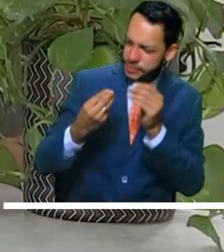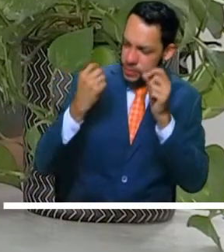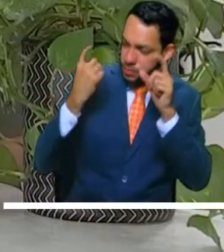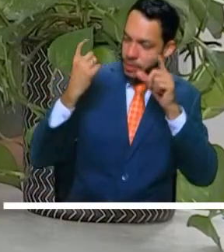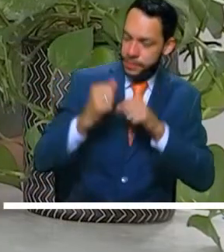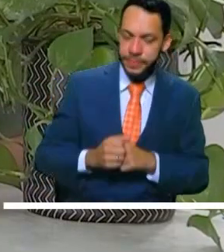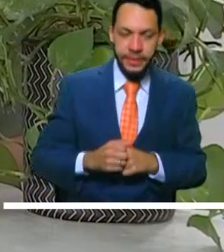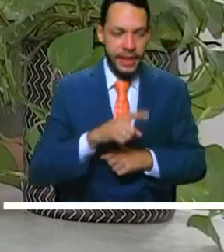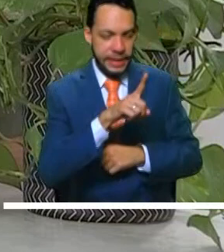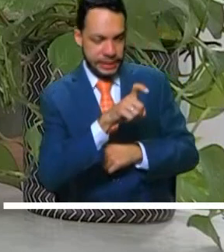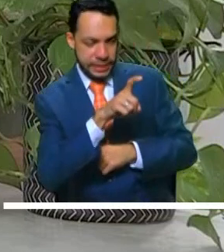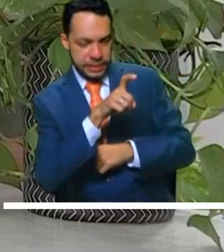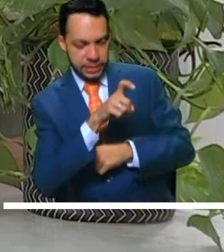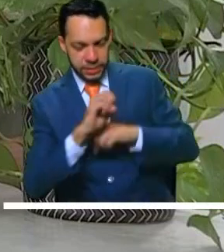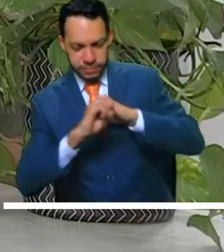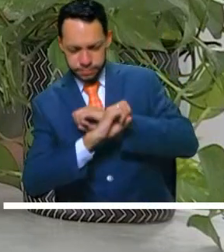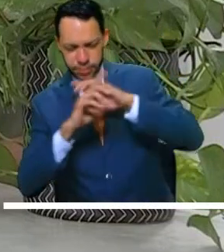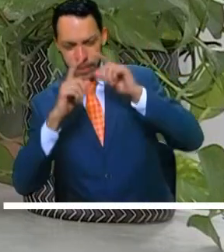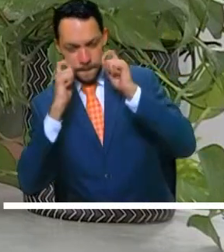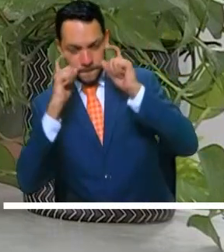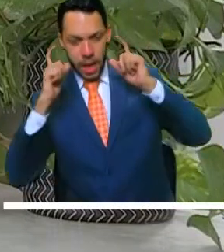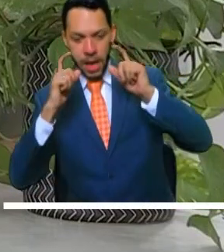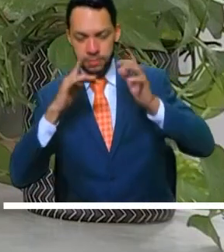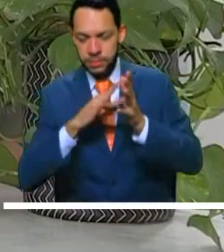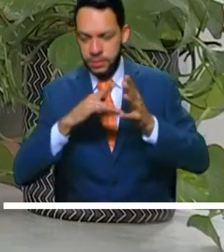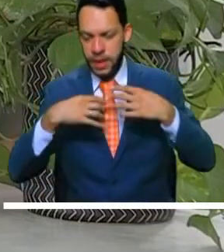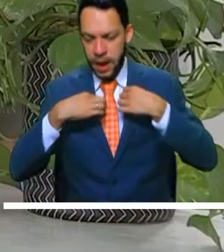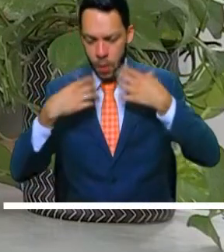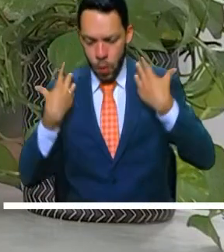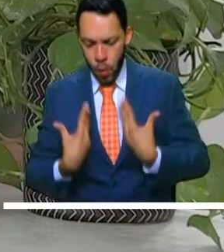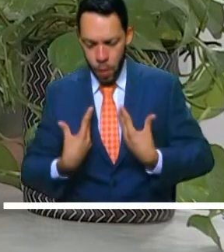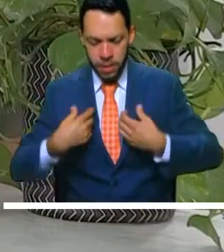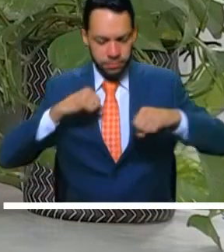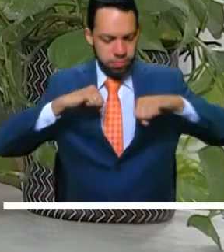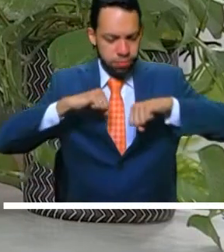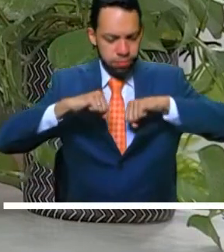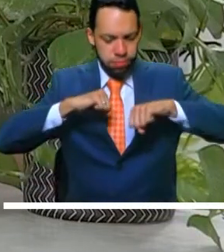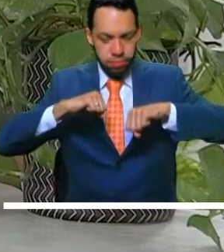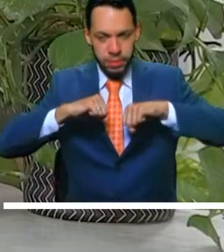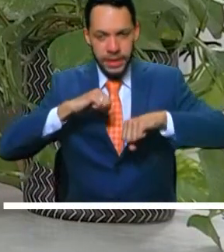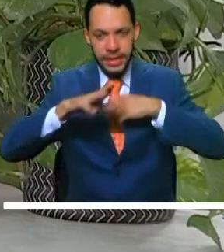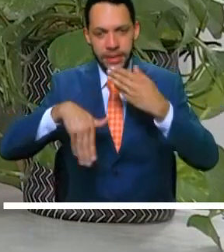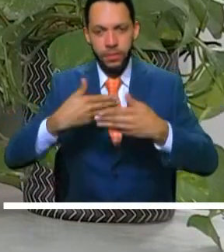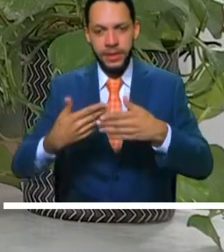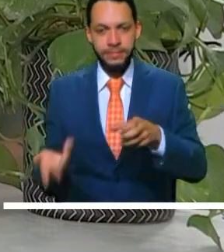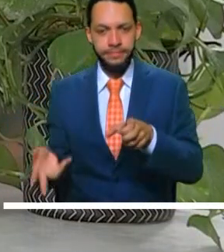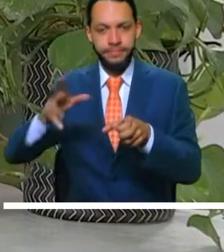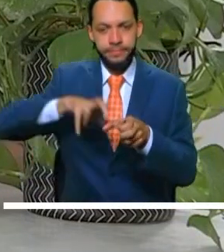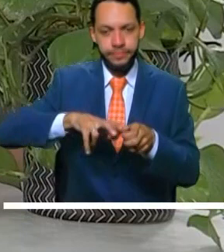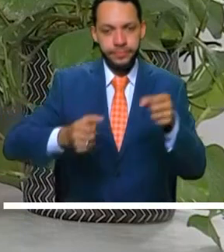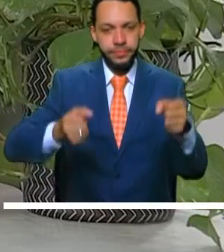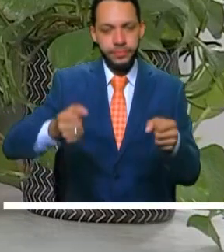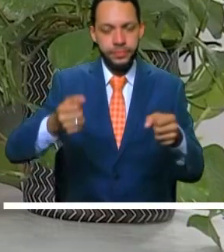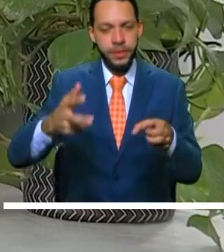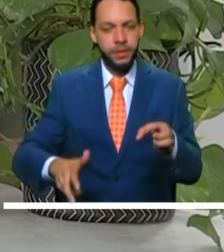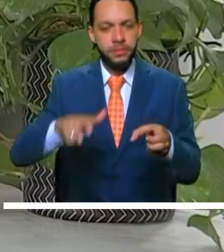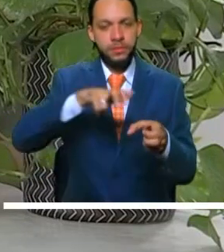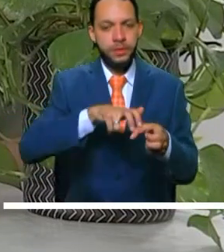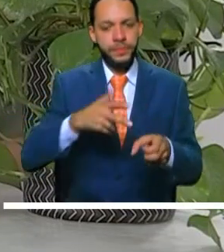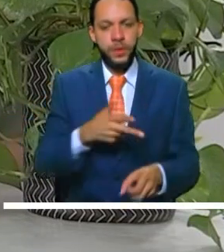6. A las 6. Te arreglas, corres y tienes que sentarte en un carro hora y media para llegar al